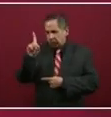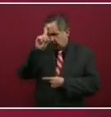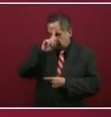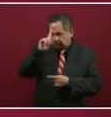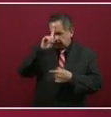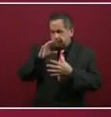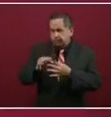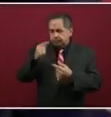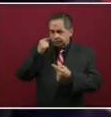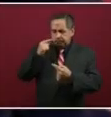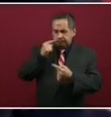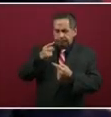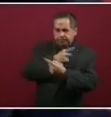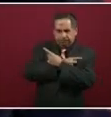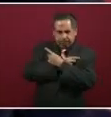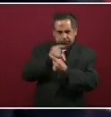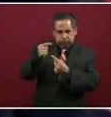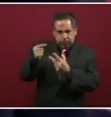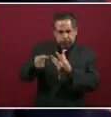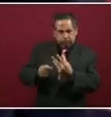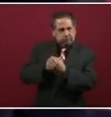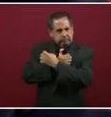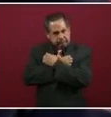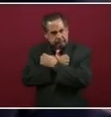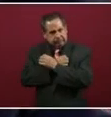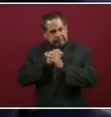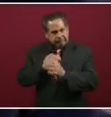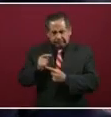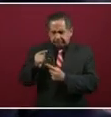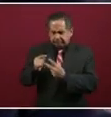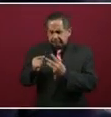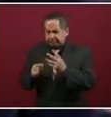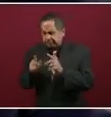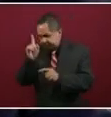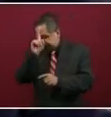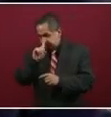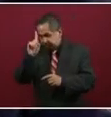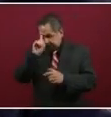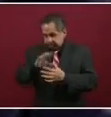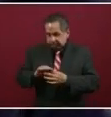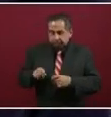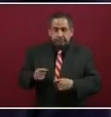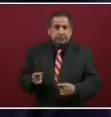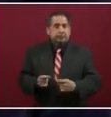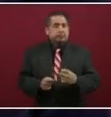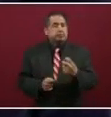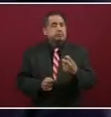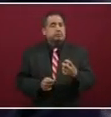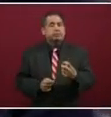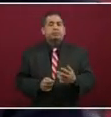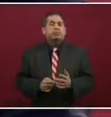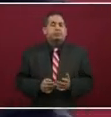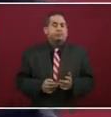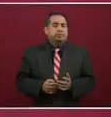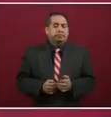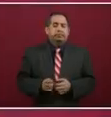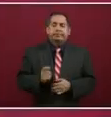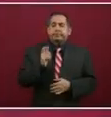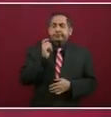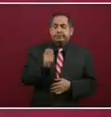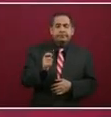valores. Entonces, en eso estamos, porque no es solo